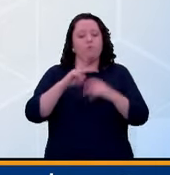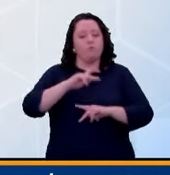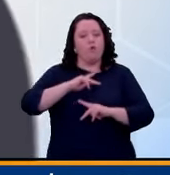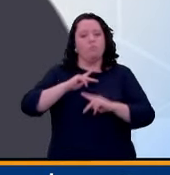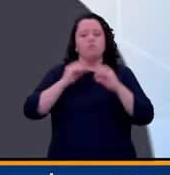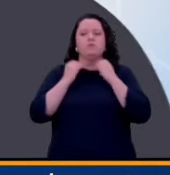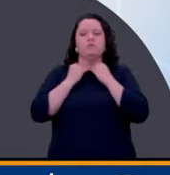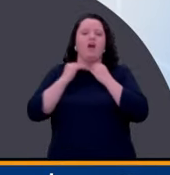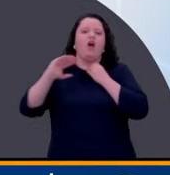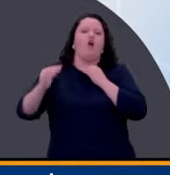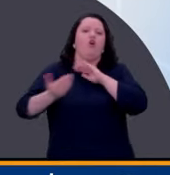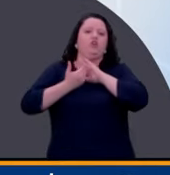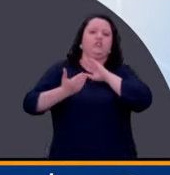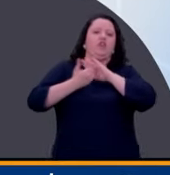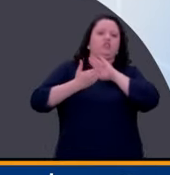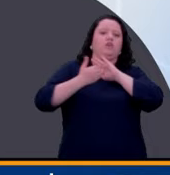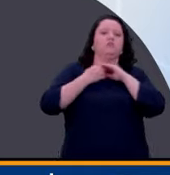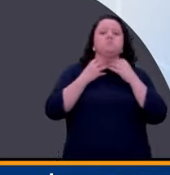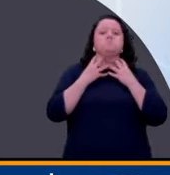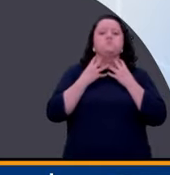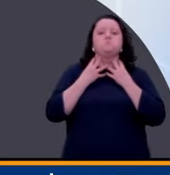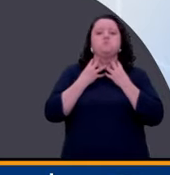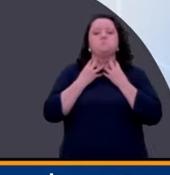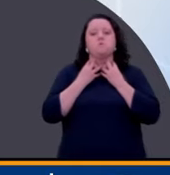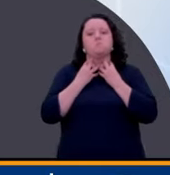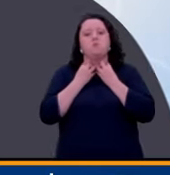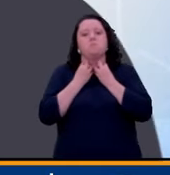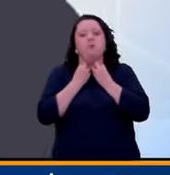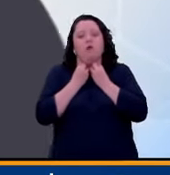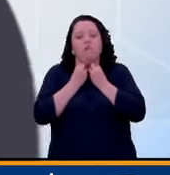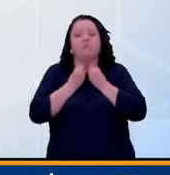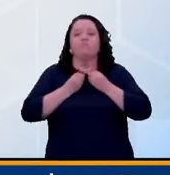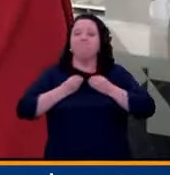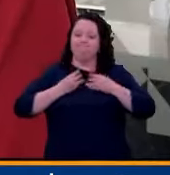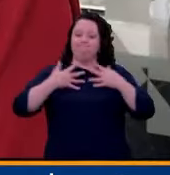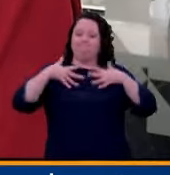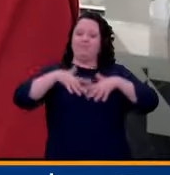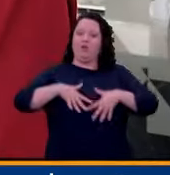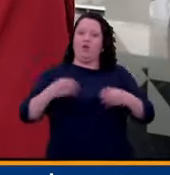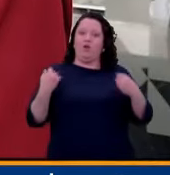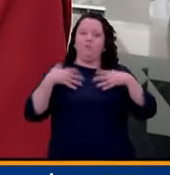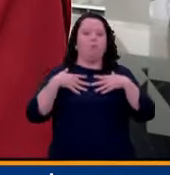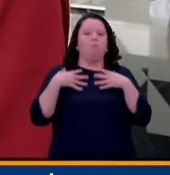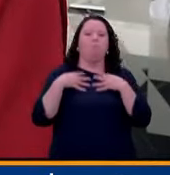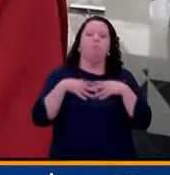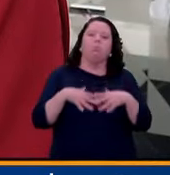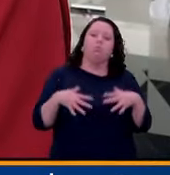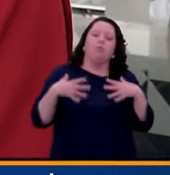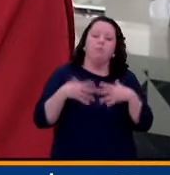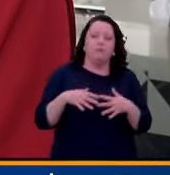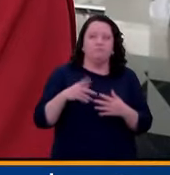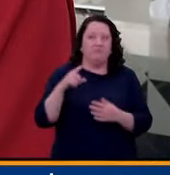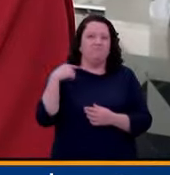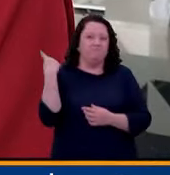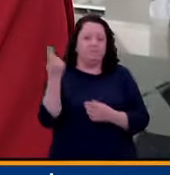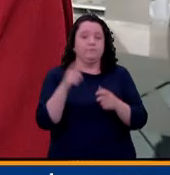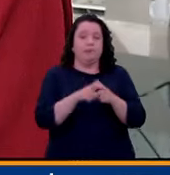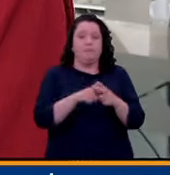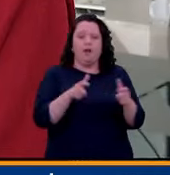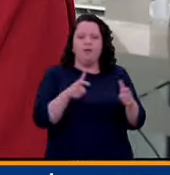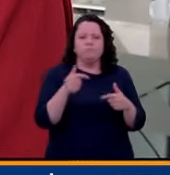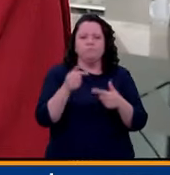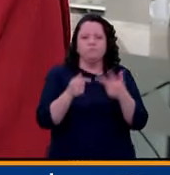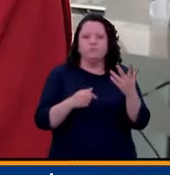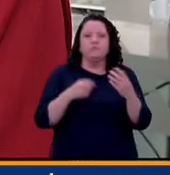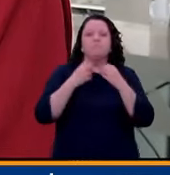atacan y se va deteriorando el tejido de la tiroides y dejando de producir hormona tiroidea las causas menos frecuentes incluyen que quiten